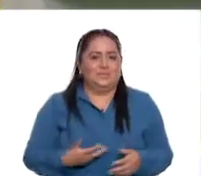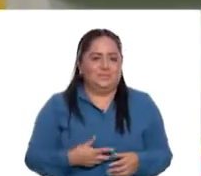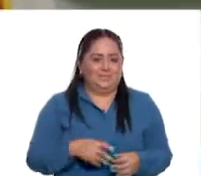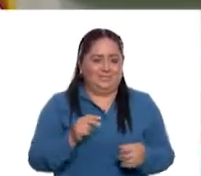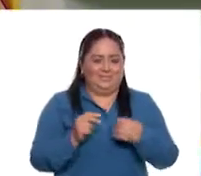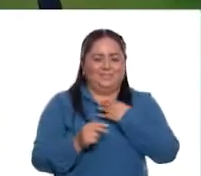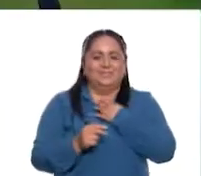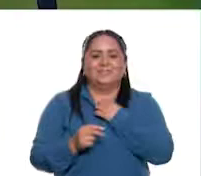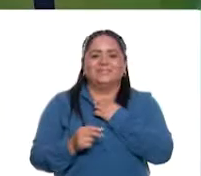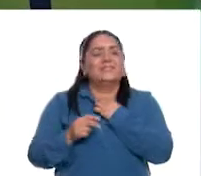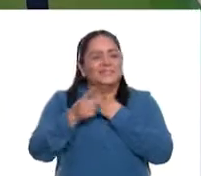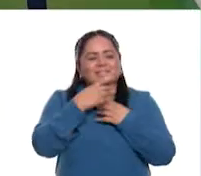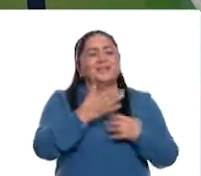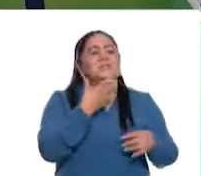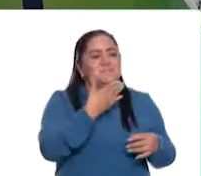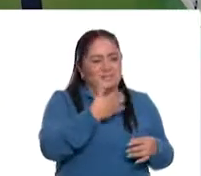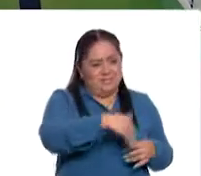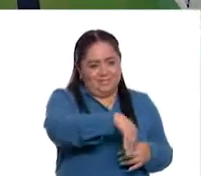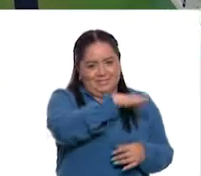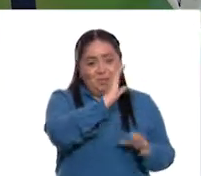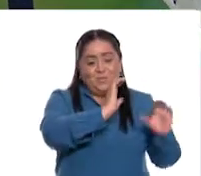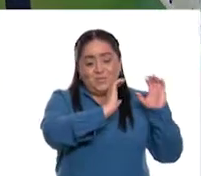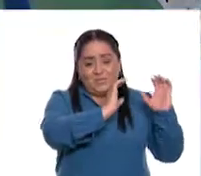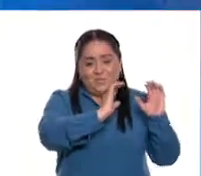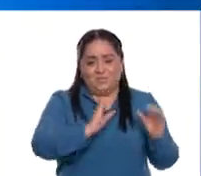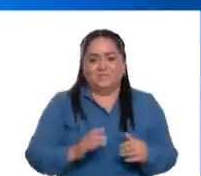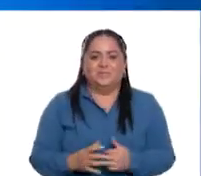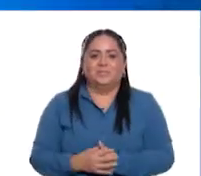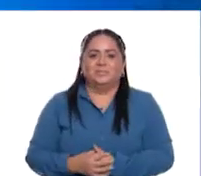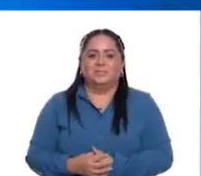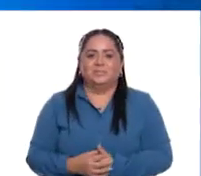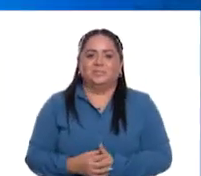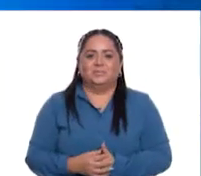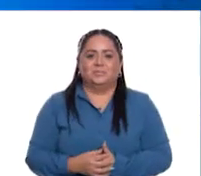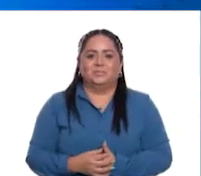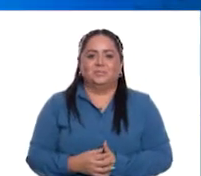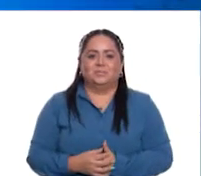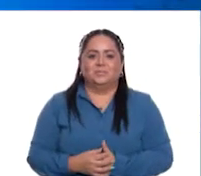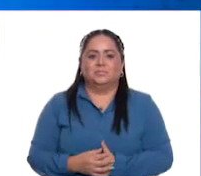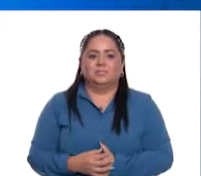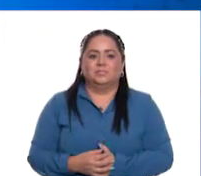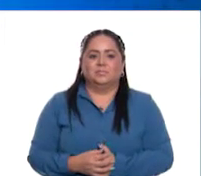uno? Está bien. Con cuidado, Pepe.